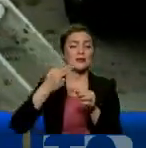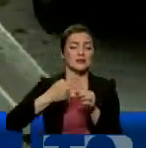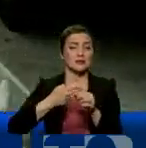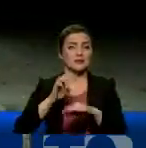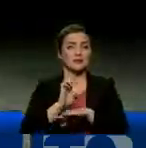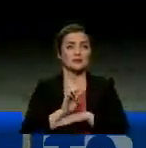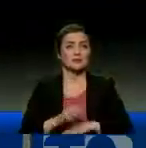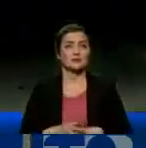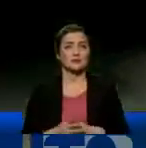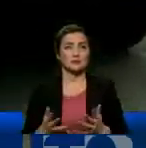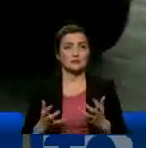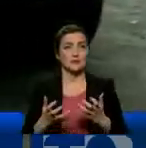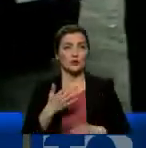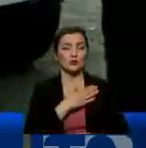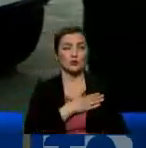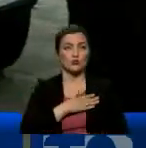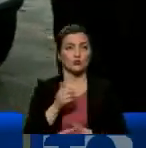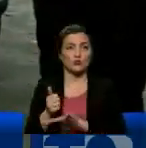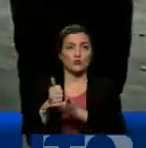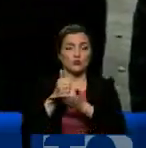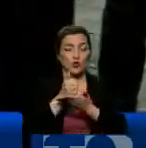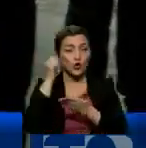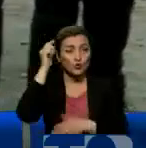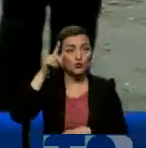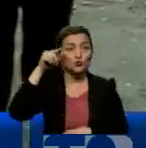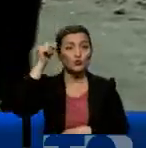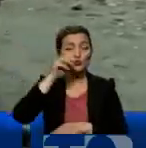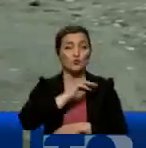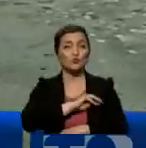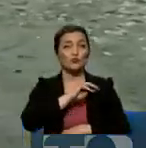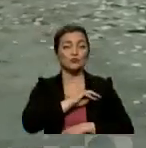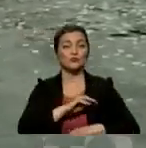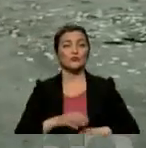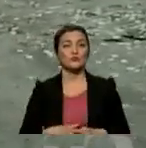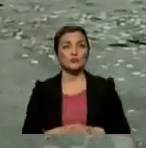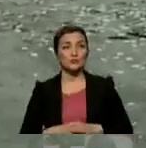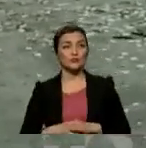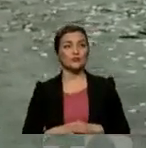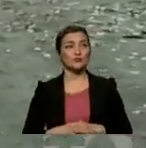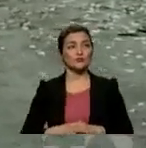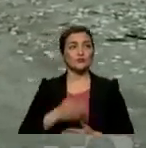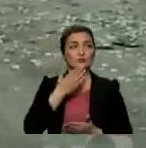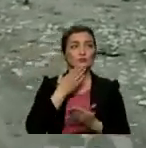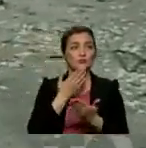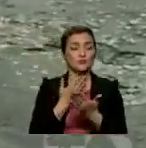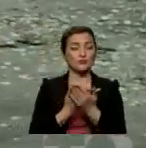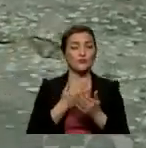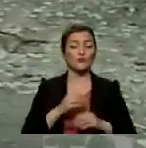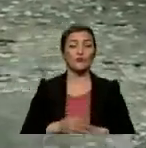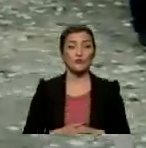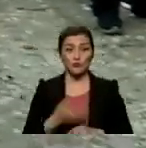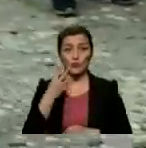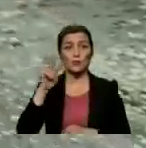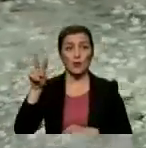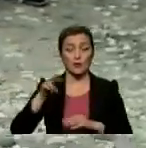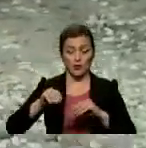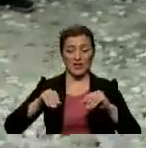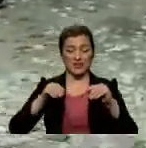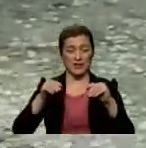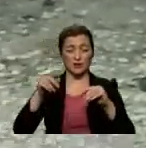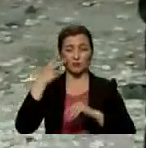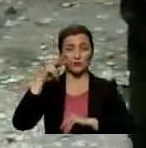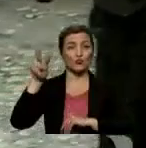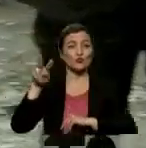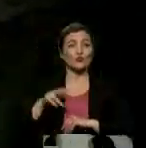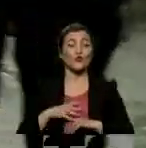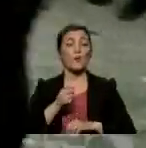del Ecuador. Queremos, por favor, ayuda del gobierno y del municipio. Listo, muchas gracias. Precisamente en imágenes vimos el terreno al que